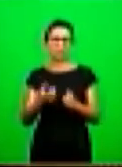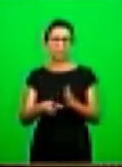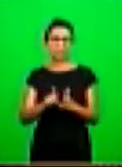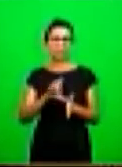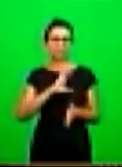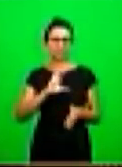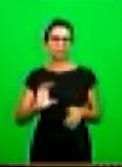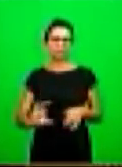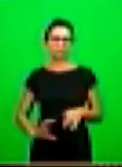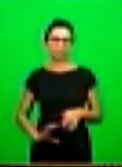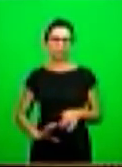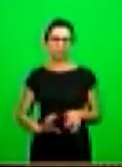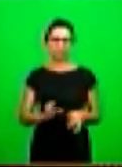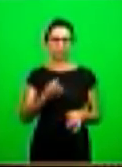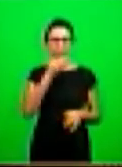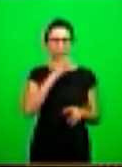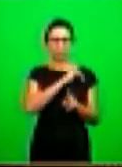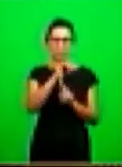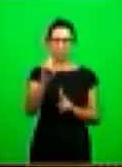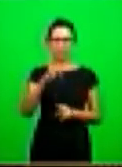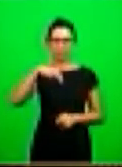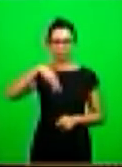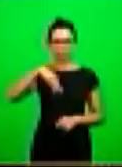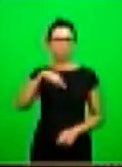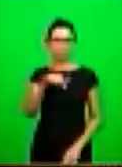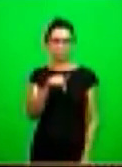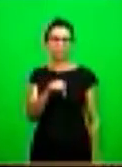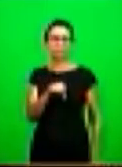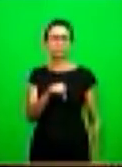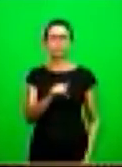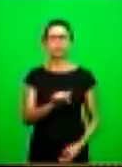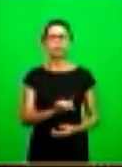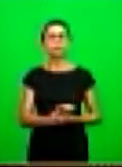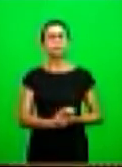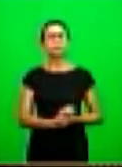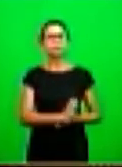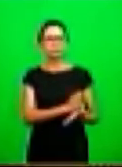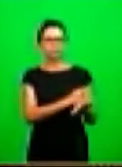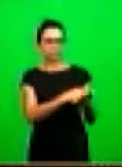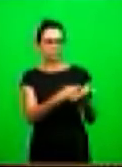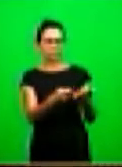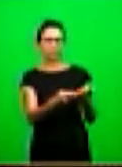años antes de Cristo, el profeta Miqueas, él escribió